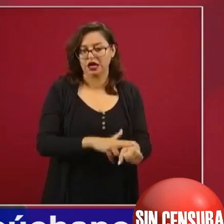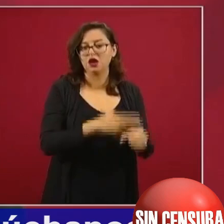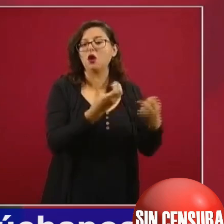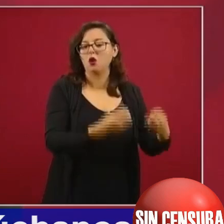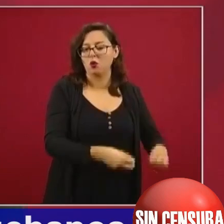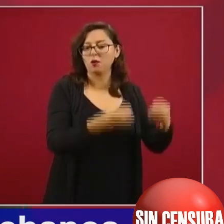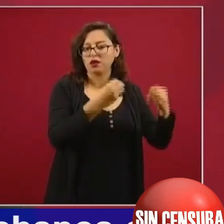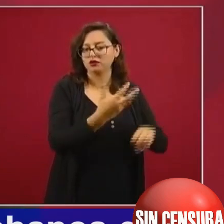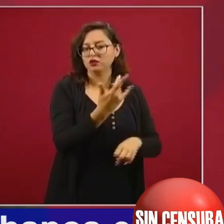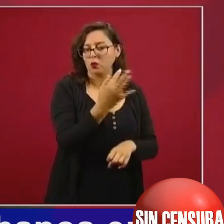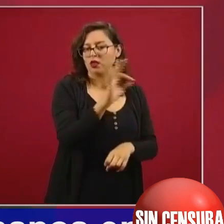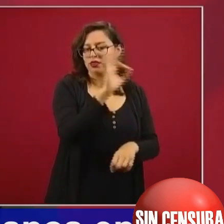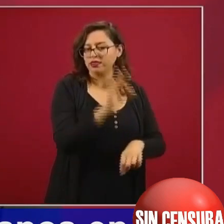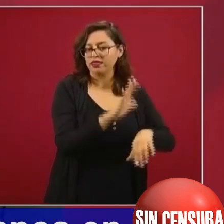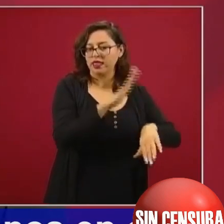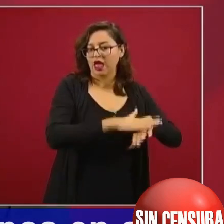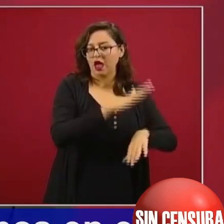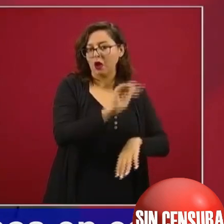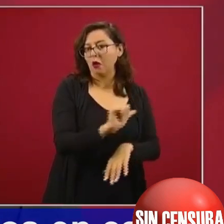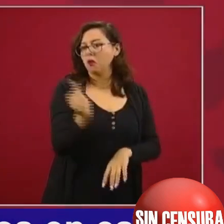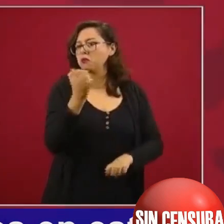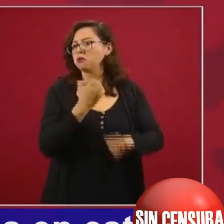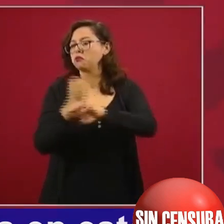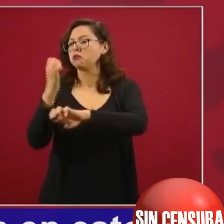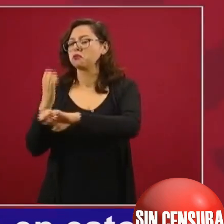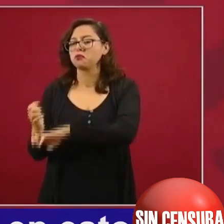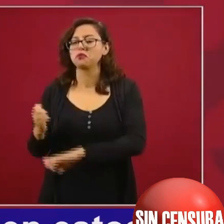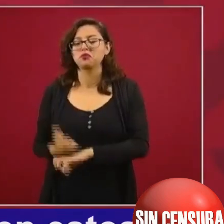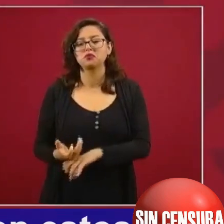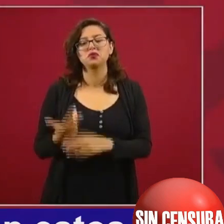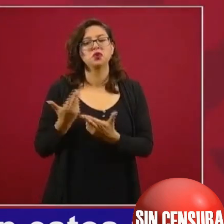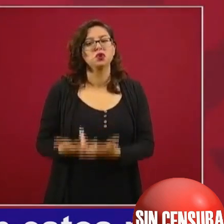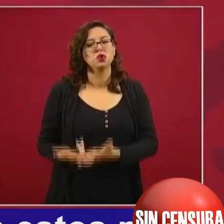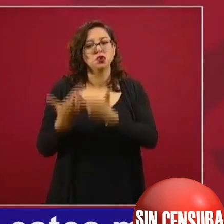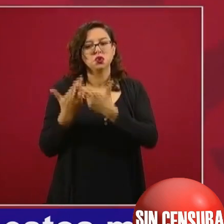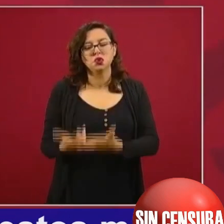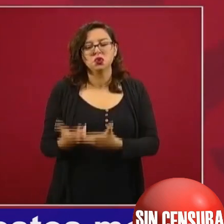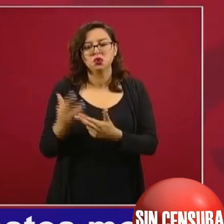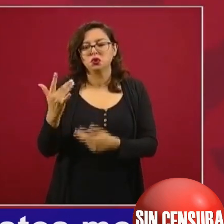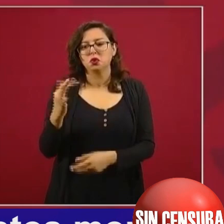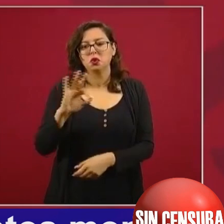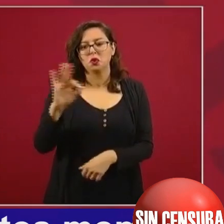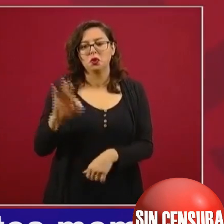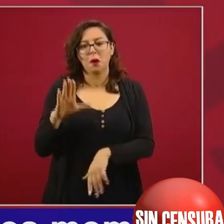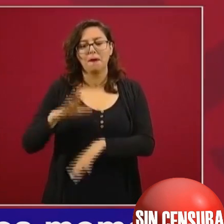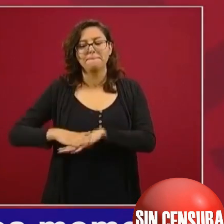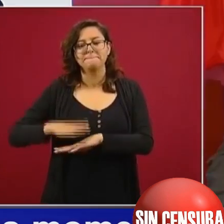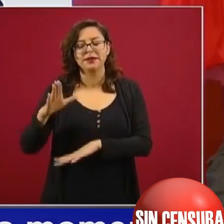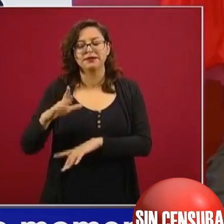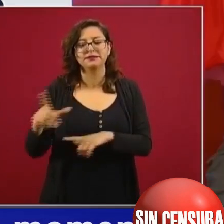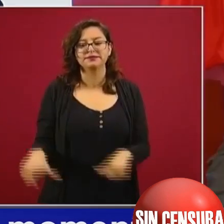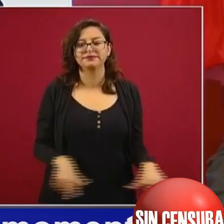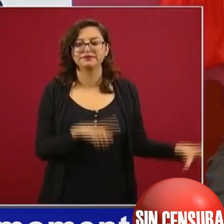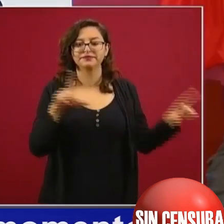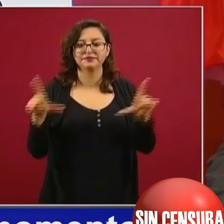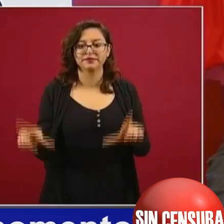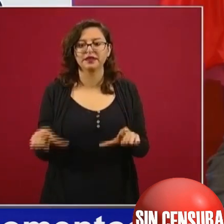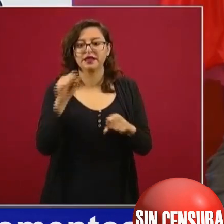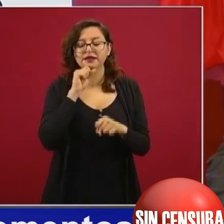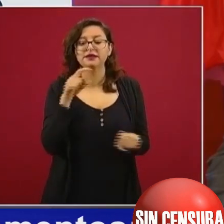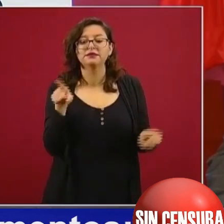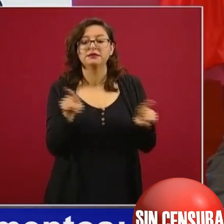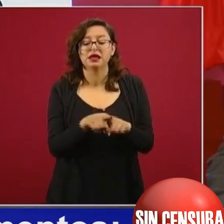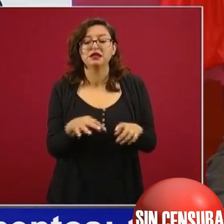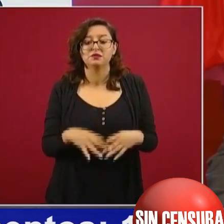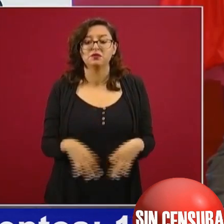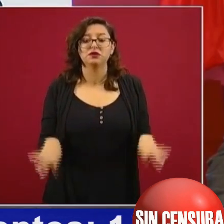las demás tienen ya disponibilidad más del 50%. Y en la última o penúltima diapositiva quiero también comentar algo